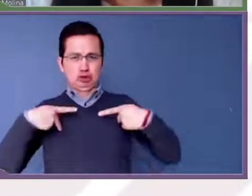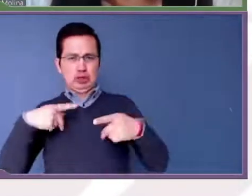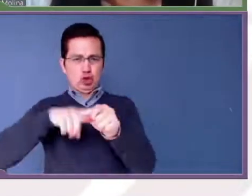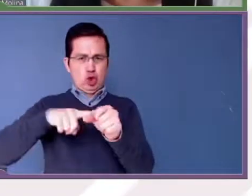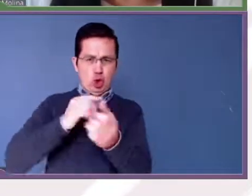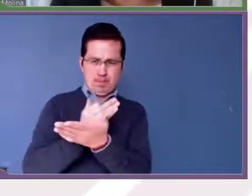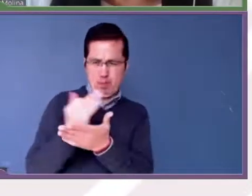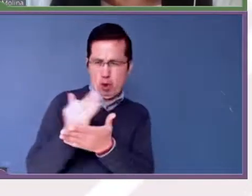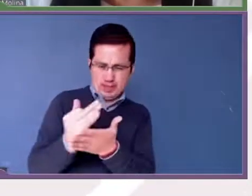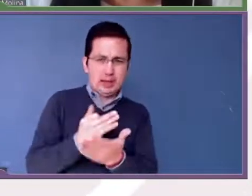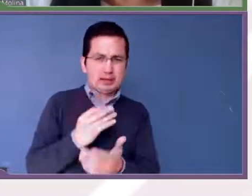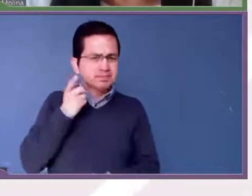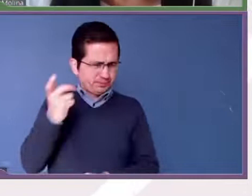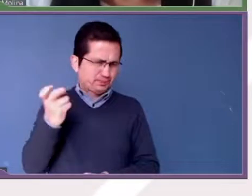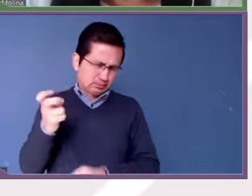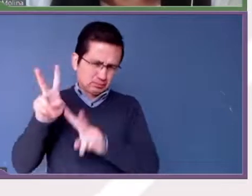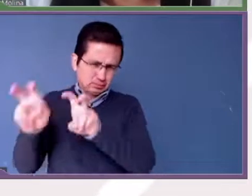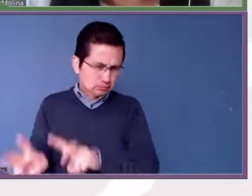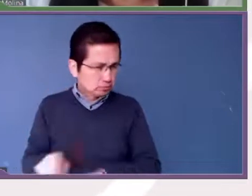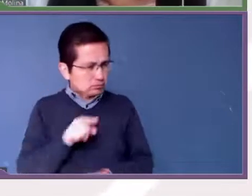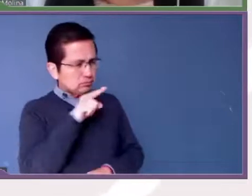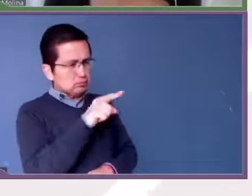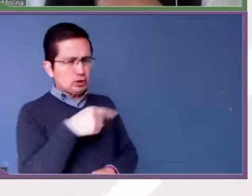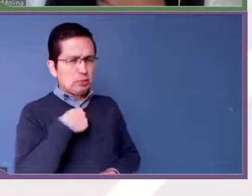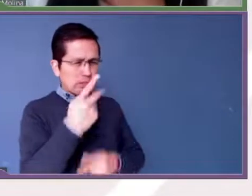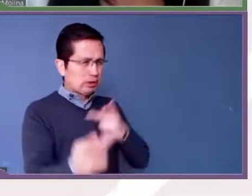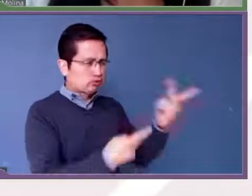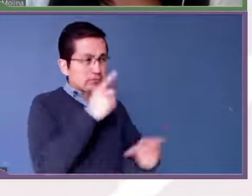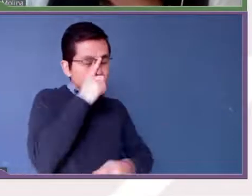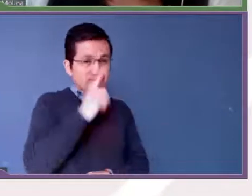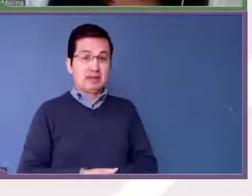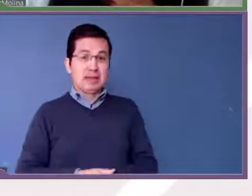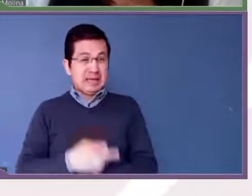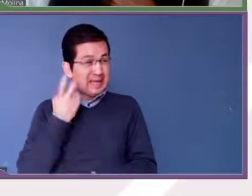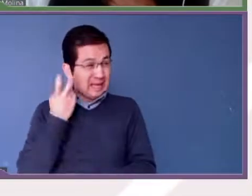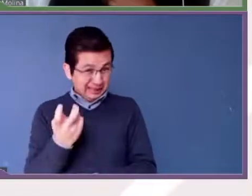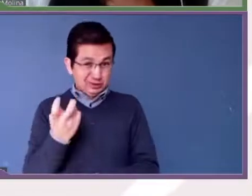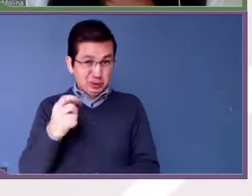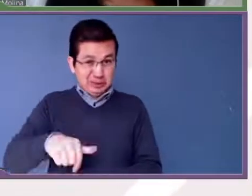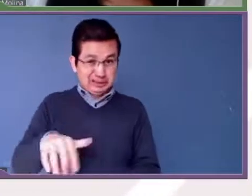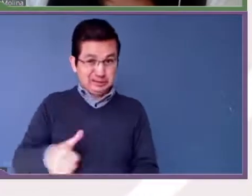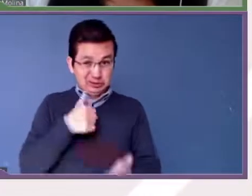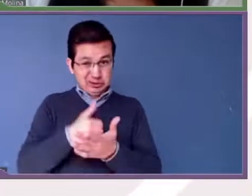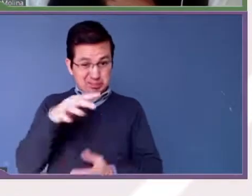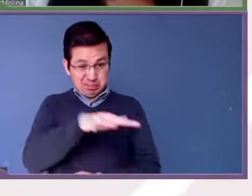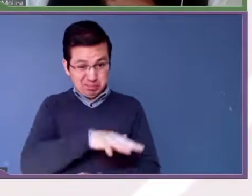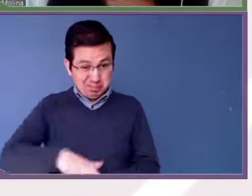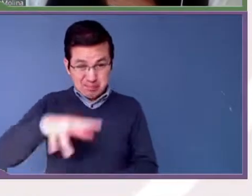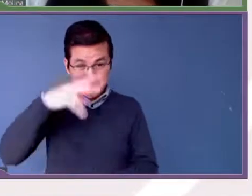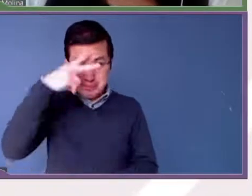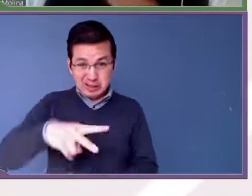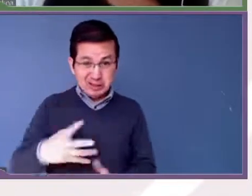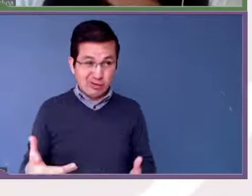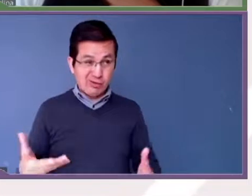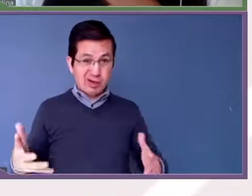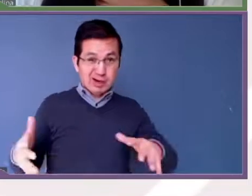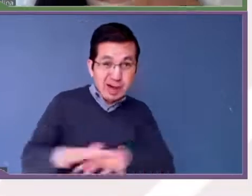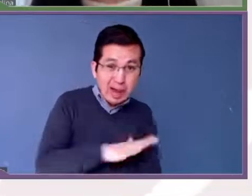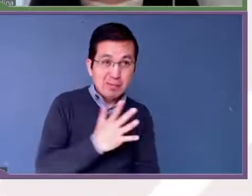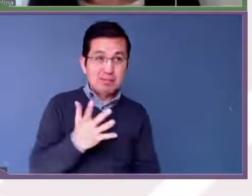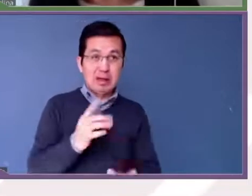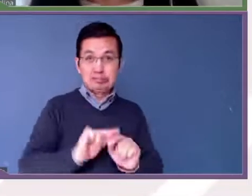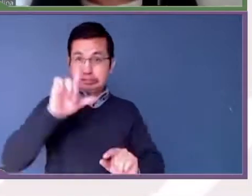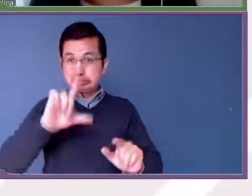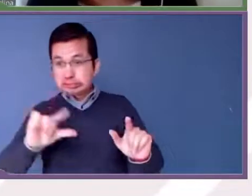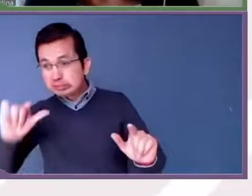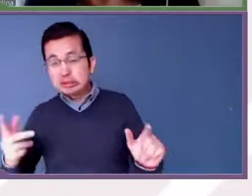cómo crees que haya esto, pues no sé si se pueda decir, evolucionado, cambiado, desarrollado, en fin? Adelante, Jessica.